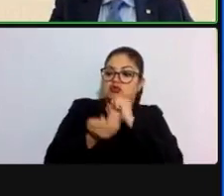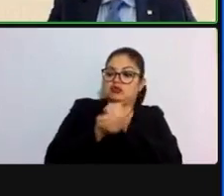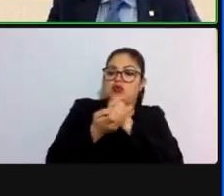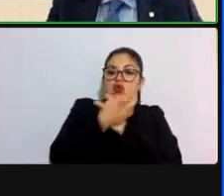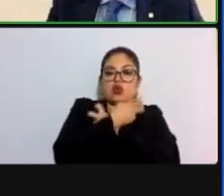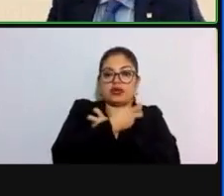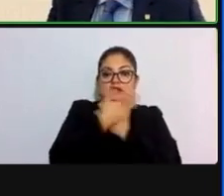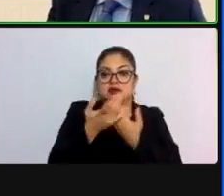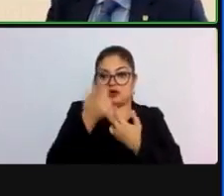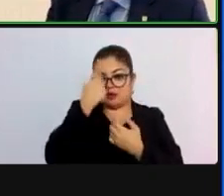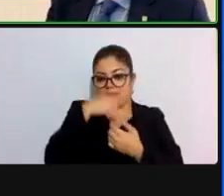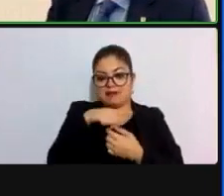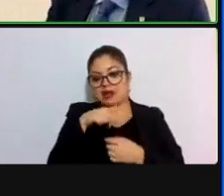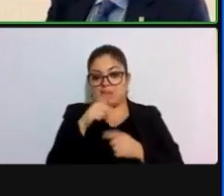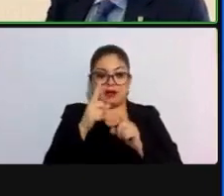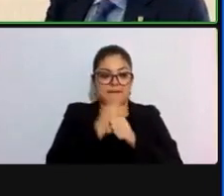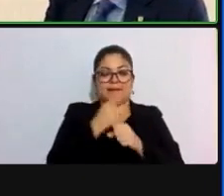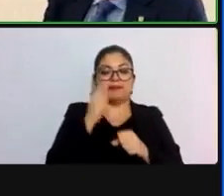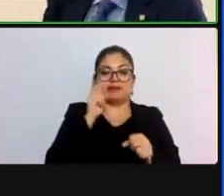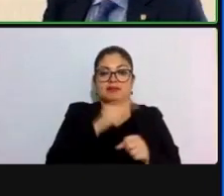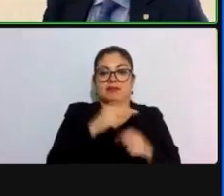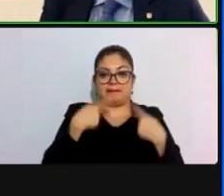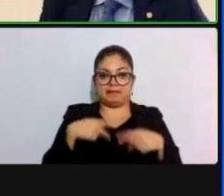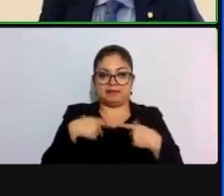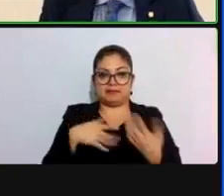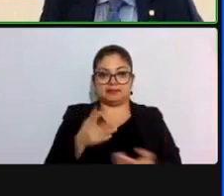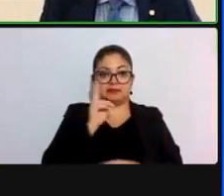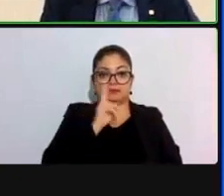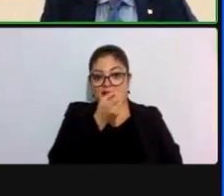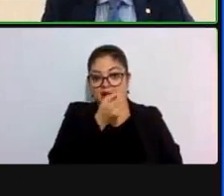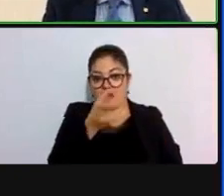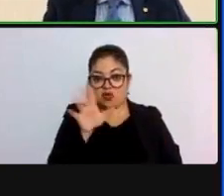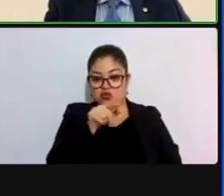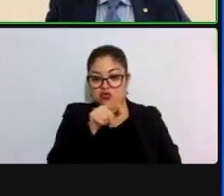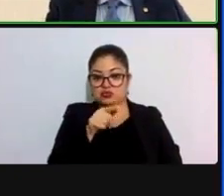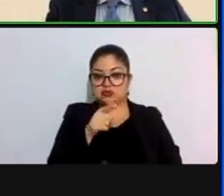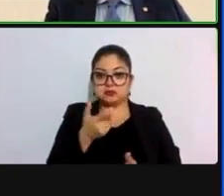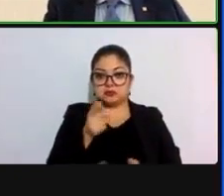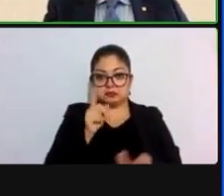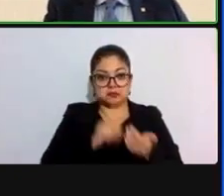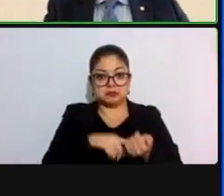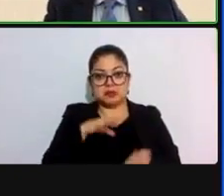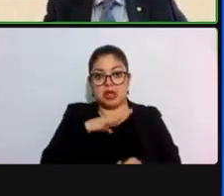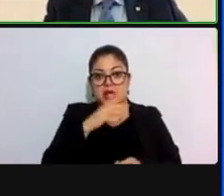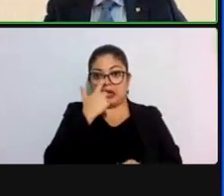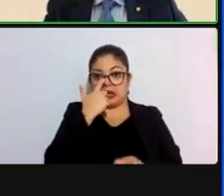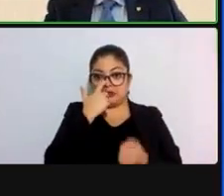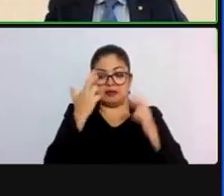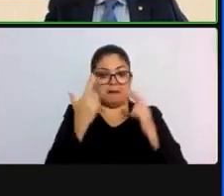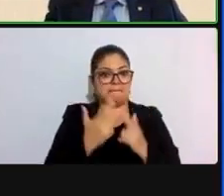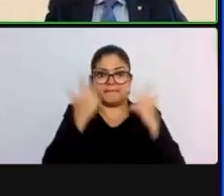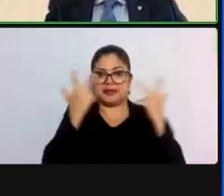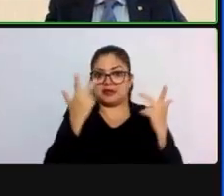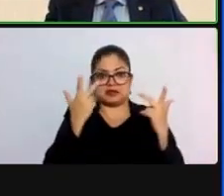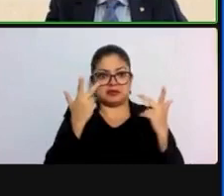paciente. Pacientes como este, que perdieron totalmente la nariz, este es un paciente tomado de un libro